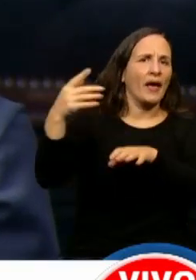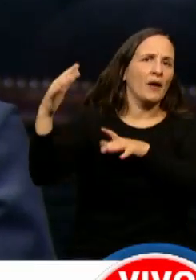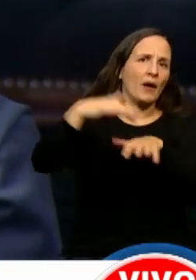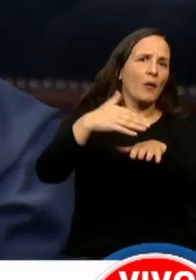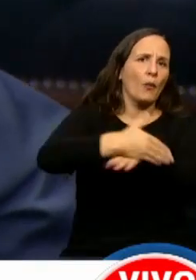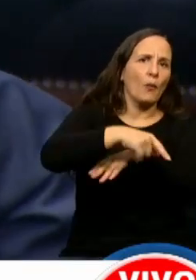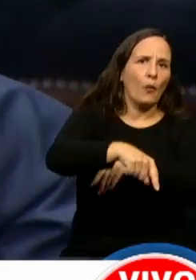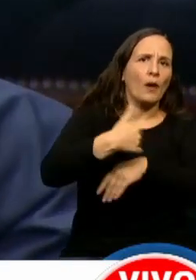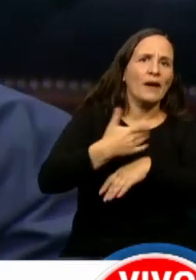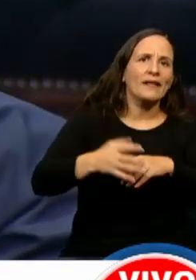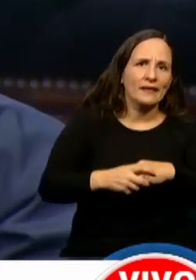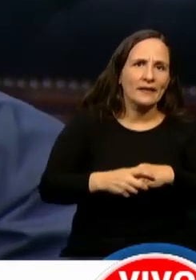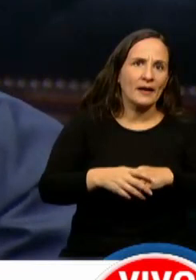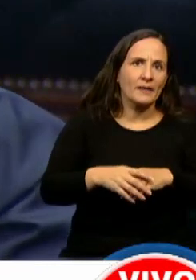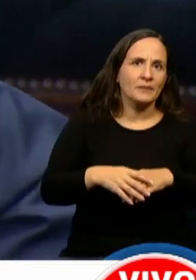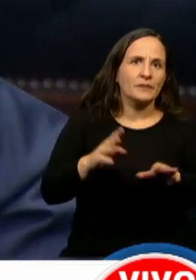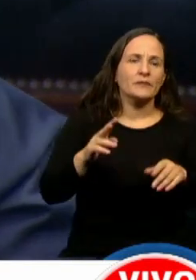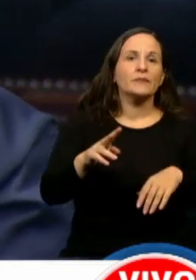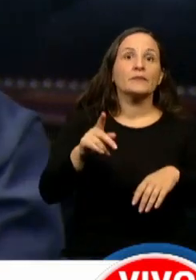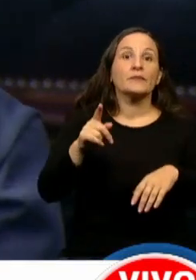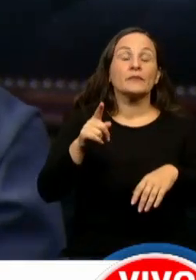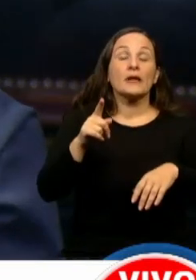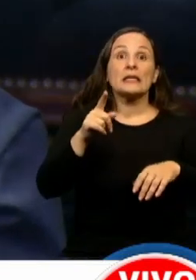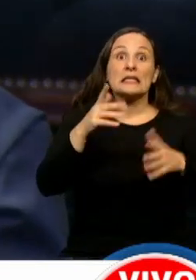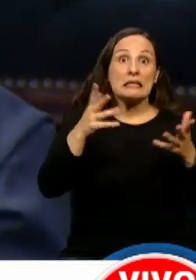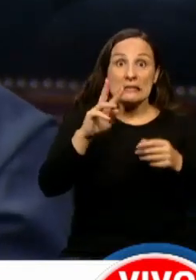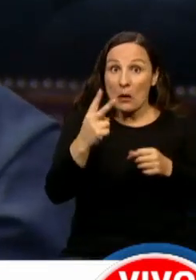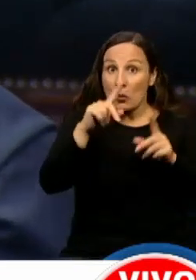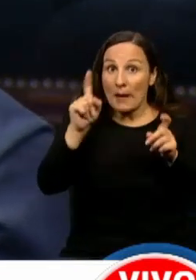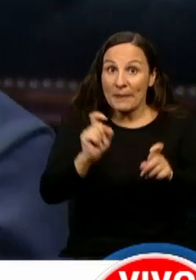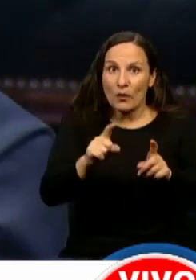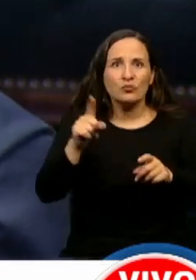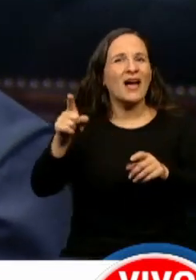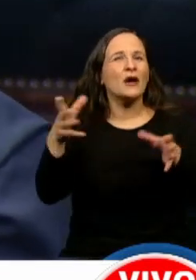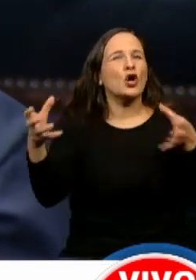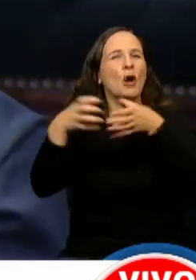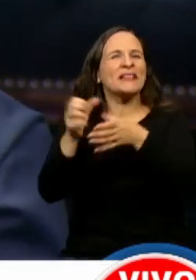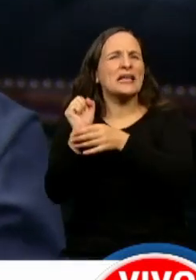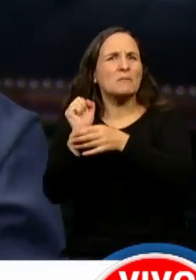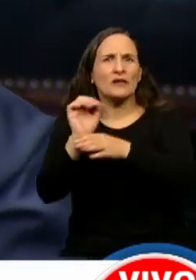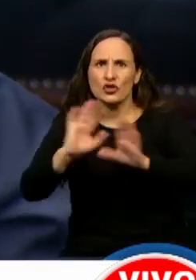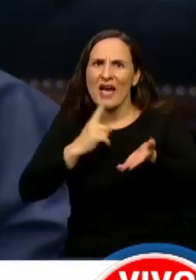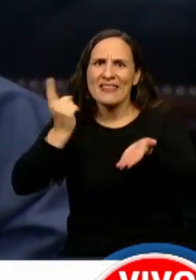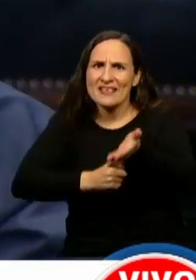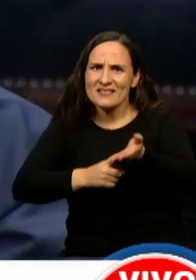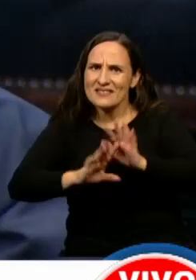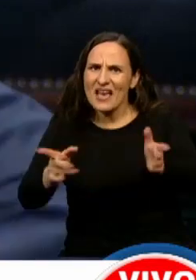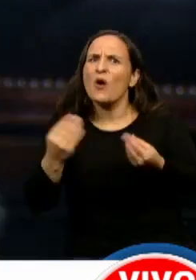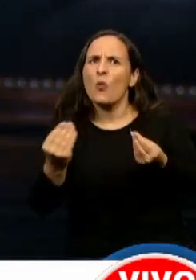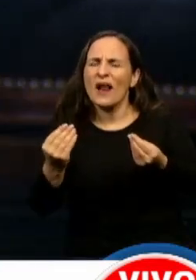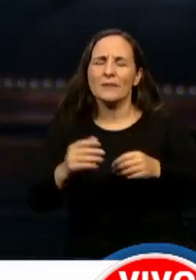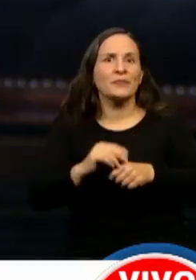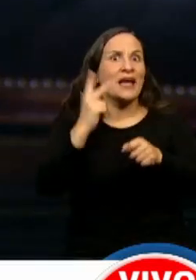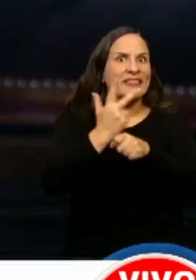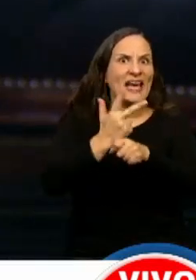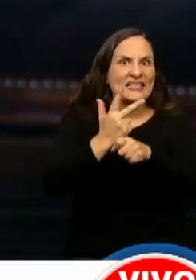al país en virtud de la decisión 643? Segundo, si fue consultado el comité de expertos, si se emitió dictamen y cuál fue ese dictamen. Tercero,